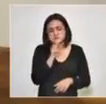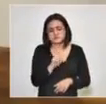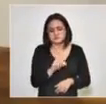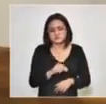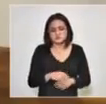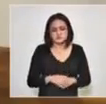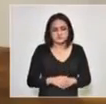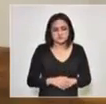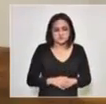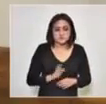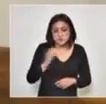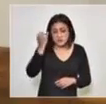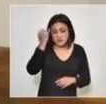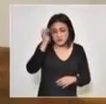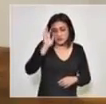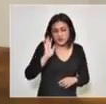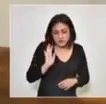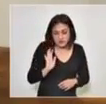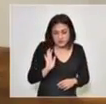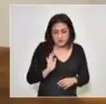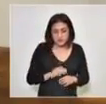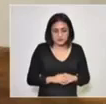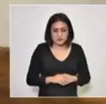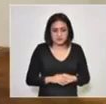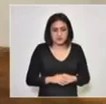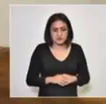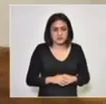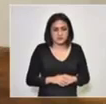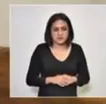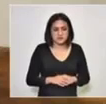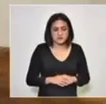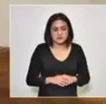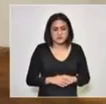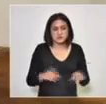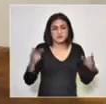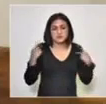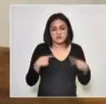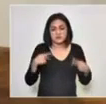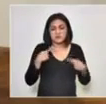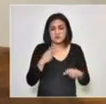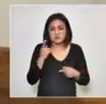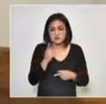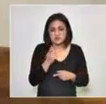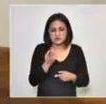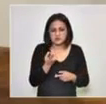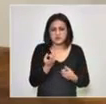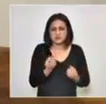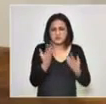Imagínense, 25 personas interrumpiendo una autopista.